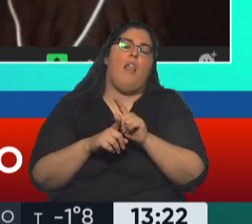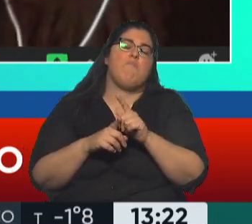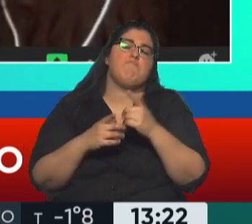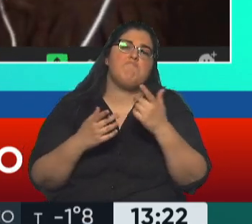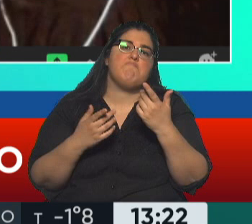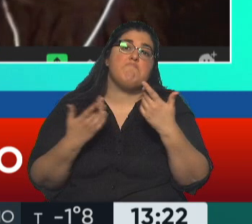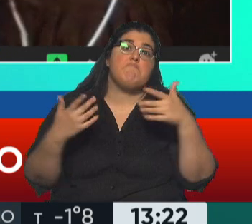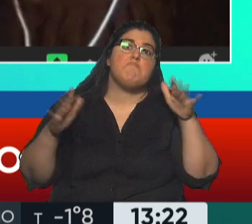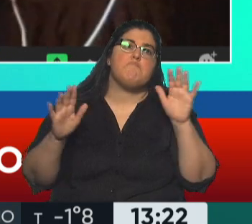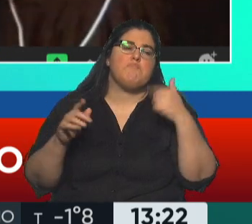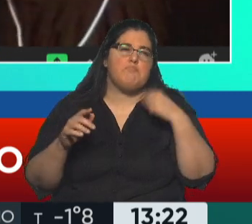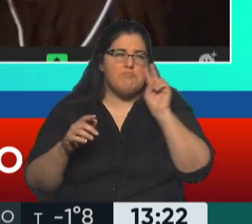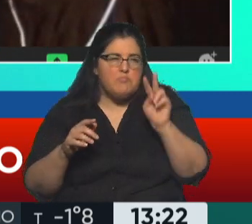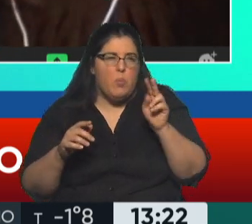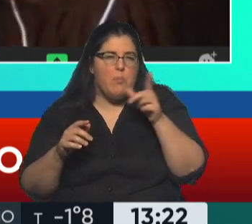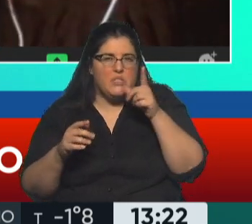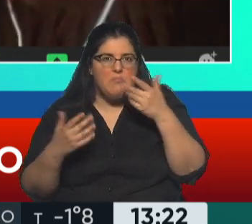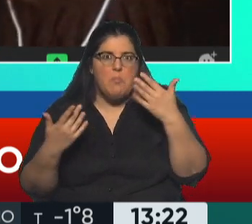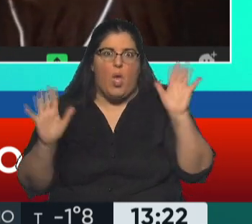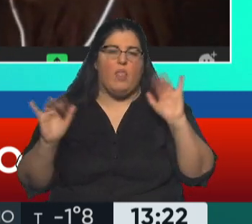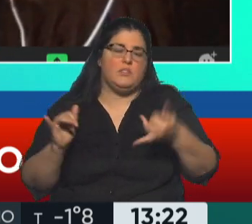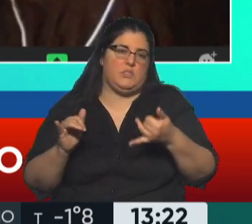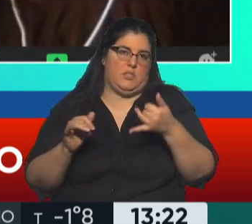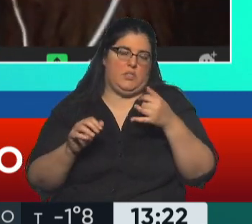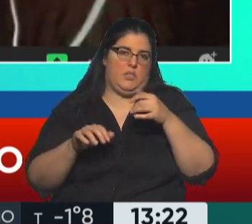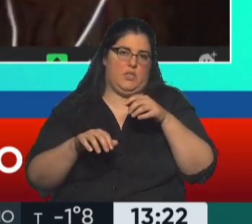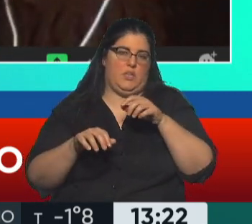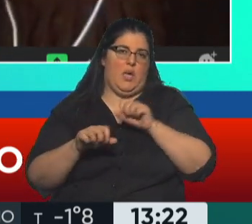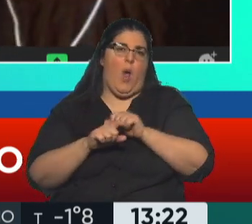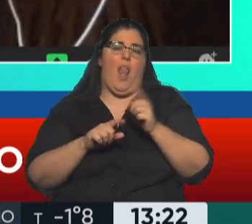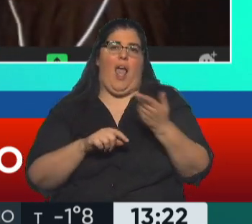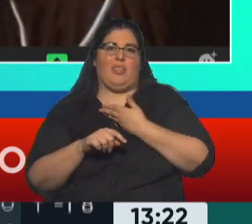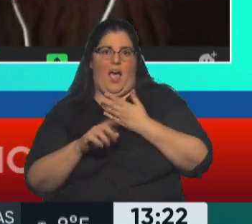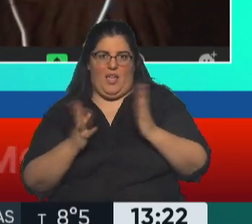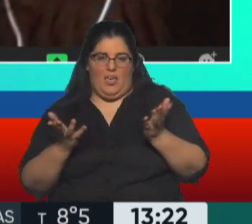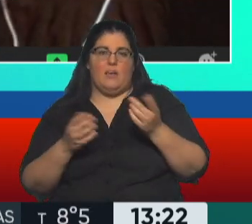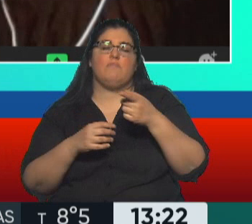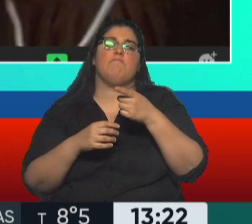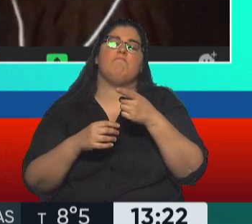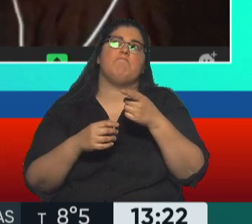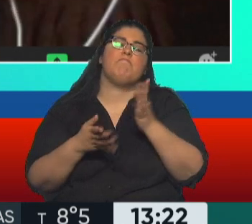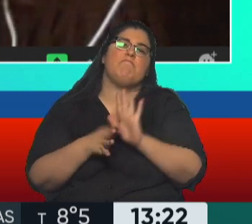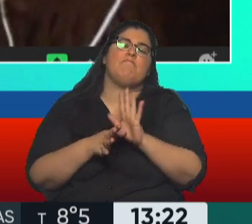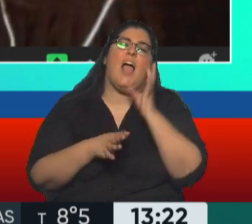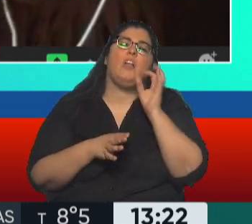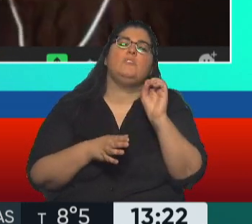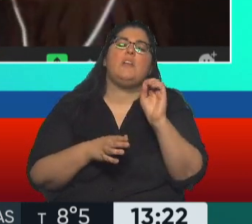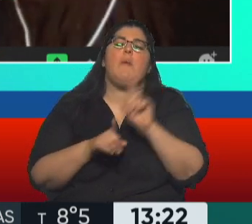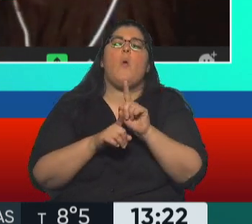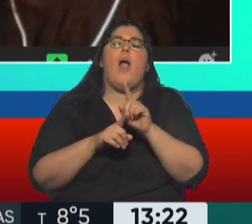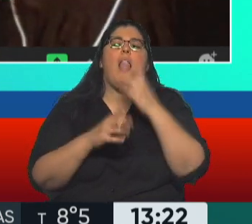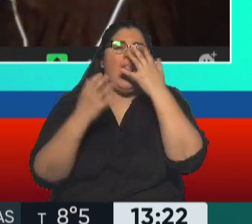¿no? de la gente. Y entonces hay un enfoque a lo que llamaríamos o lo que se puede llamar terrorismo